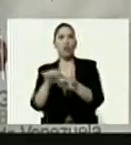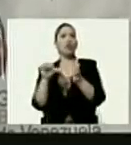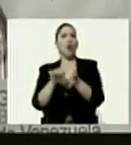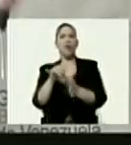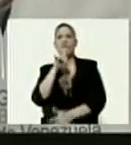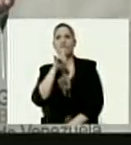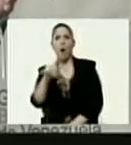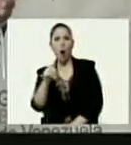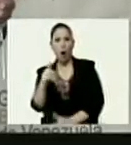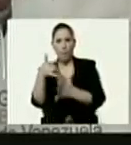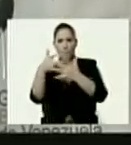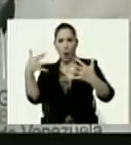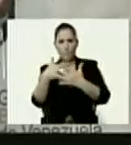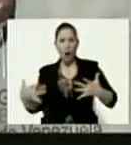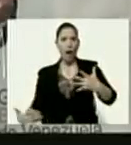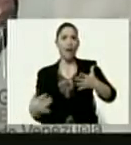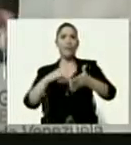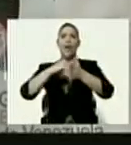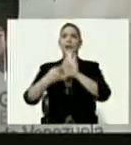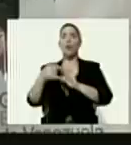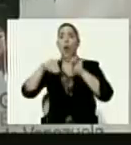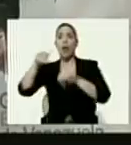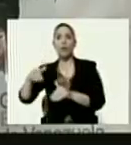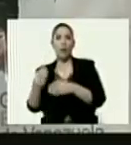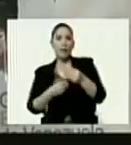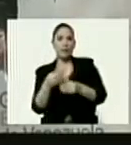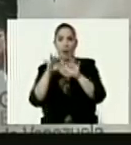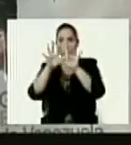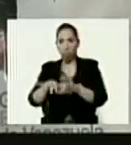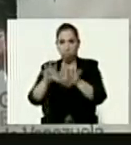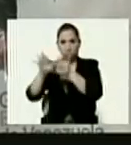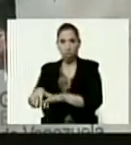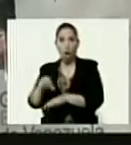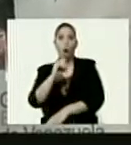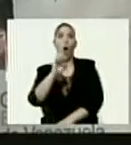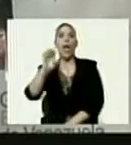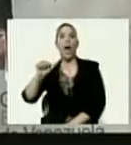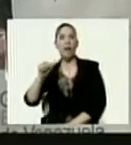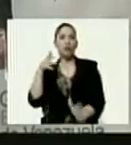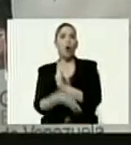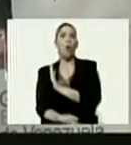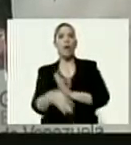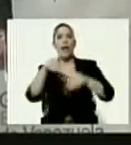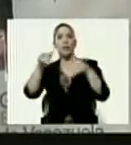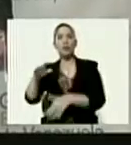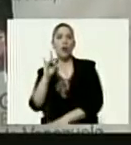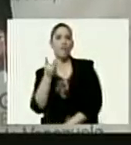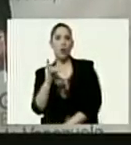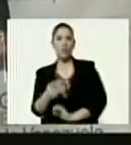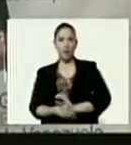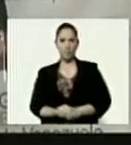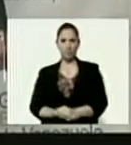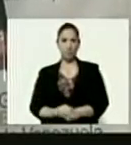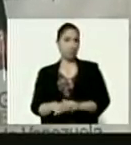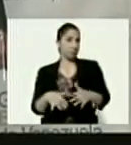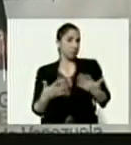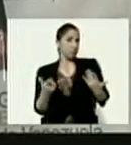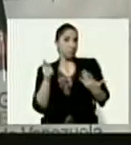informe técnico electoral de la Organización de Estados Americanos sobre las elecciones en Bolivia? ¿No